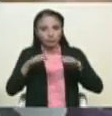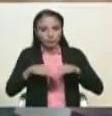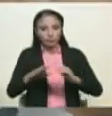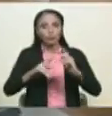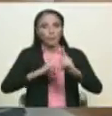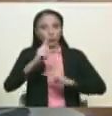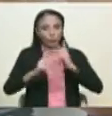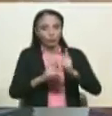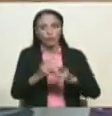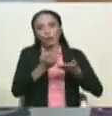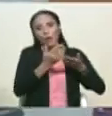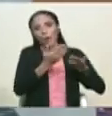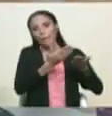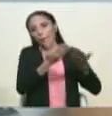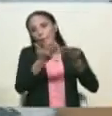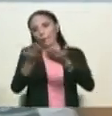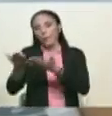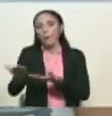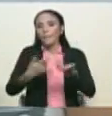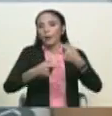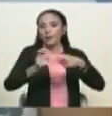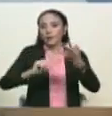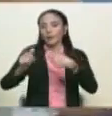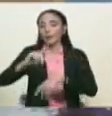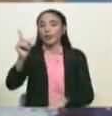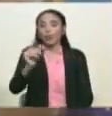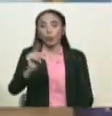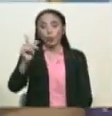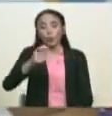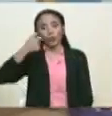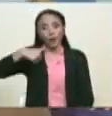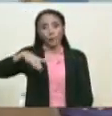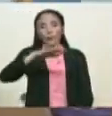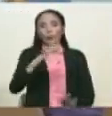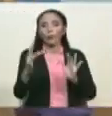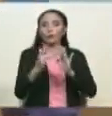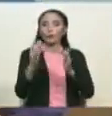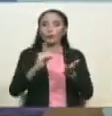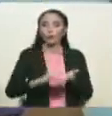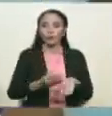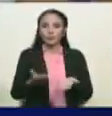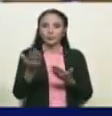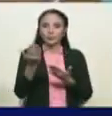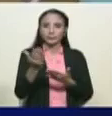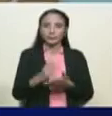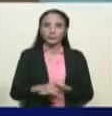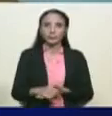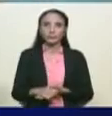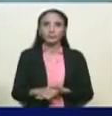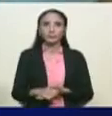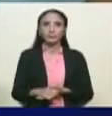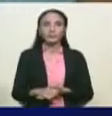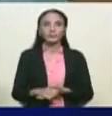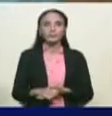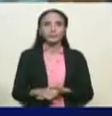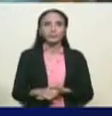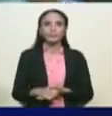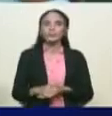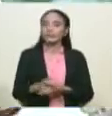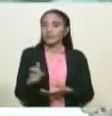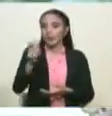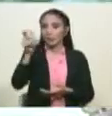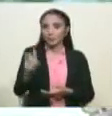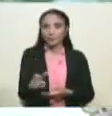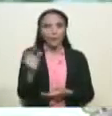llevarle estas prendas más accesibles a nuestro pueblo. Adelante, presidente. Bueno, María, desde aquí te damos